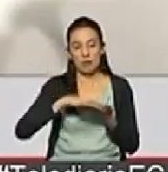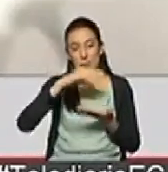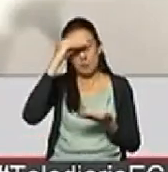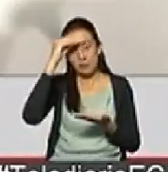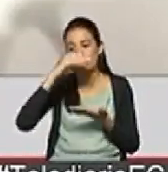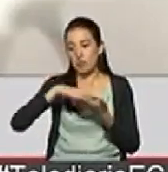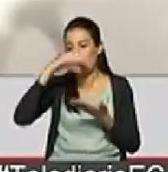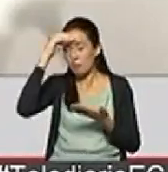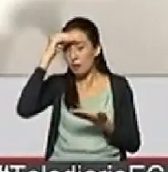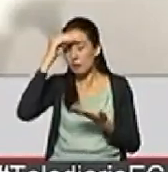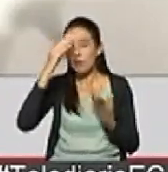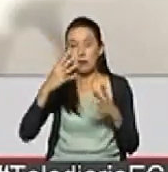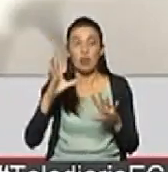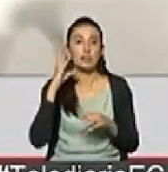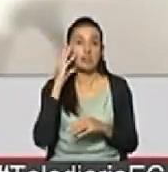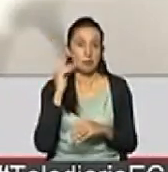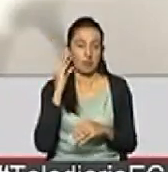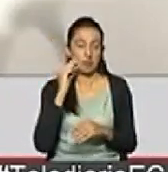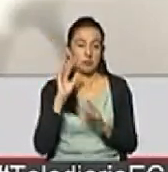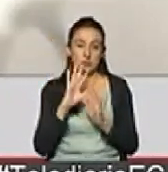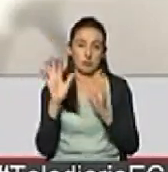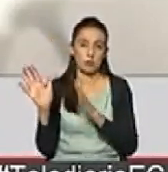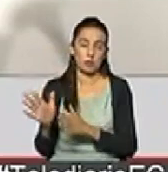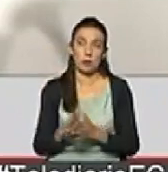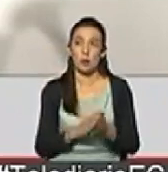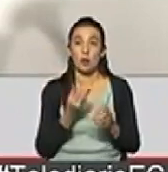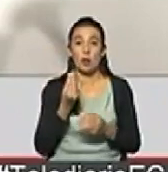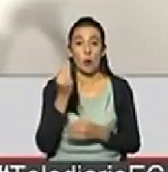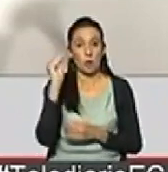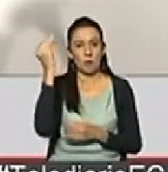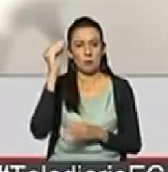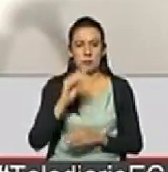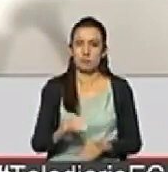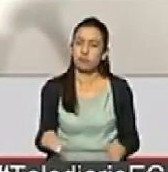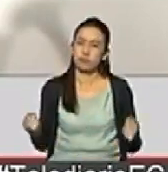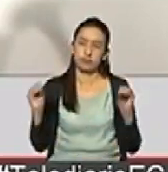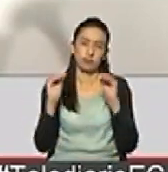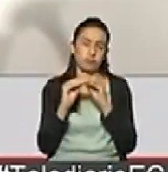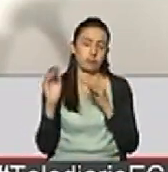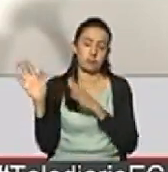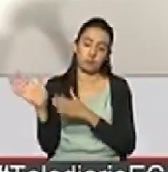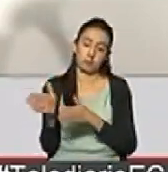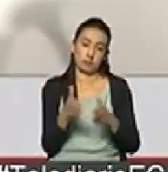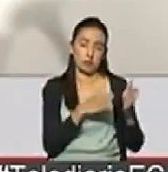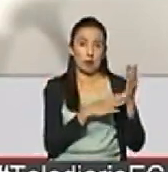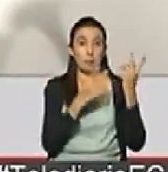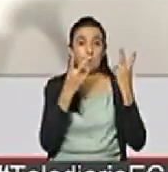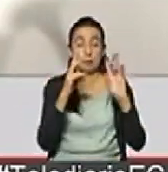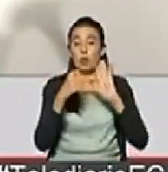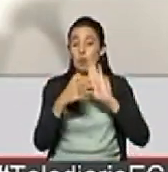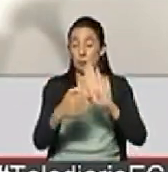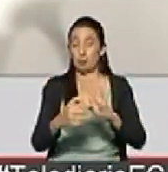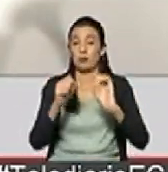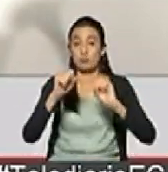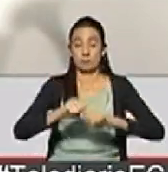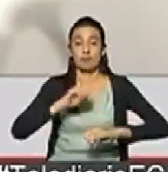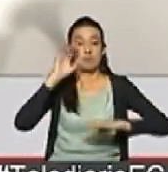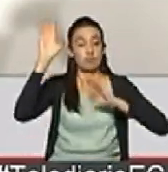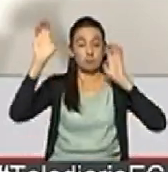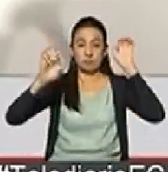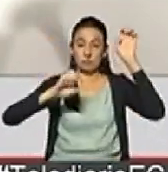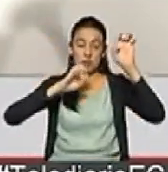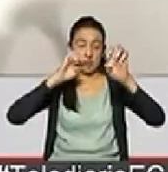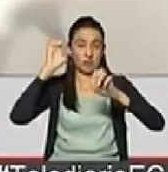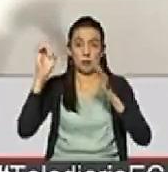un poquito de experticia ante esto, desde que los chicos tienen un poco más de ventaja, pero también les mostramos, y esa es una buena estrategia para estar en